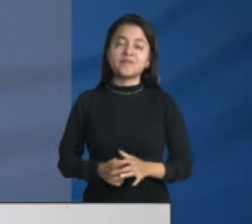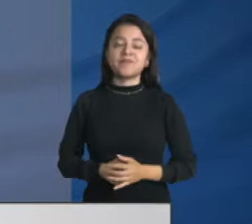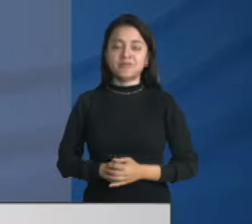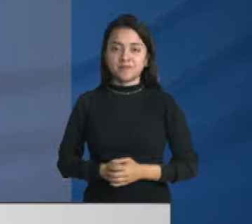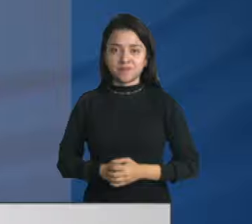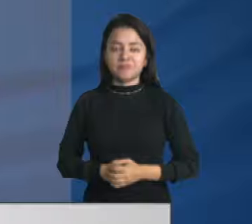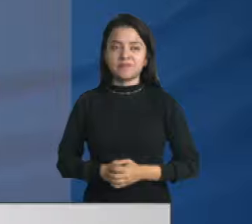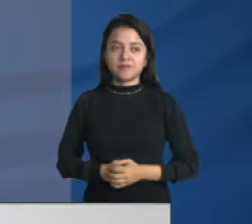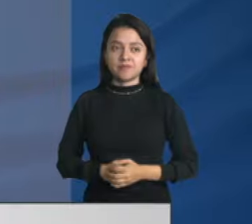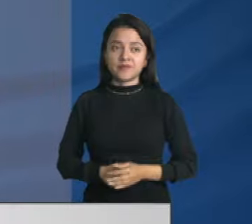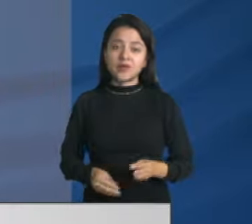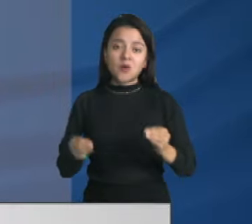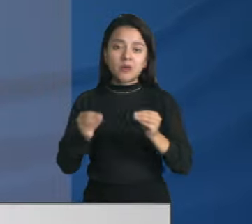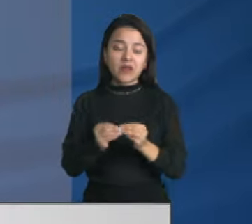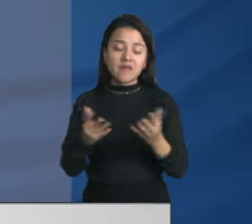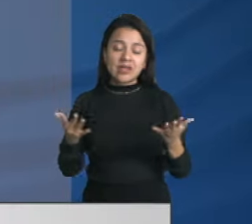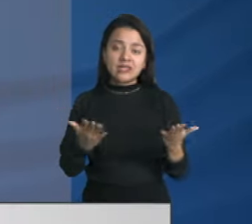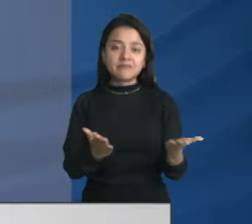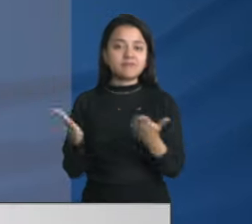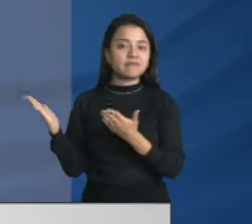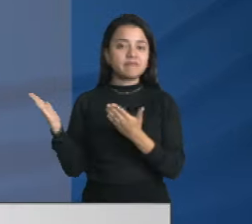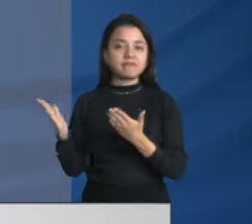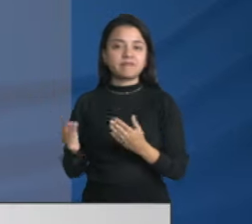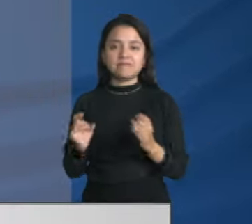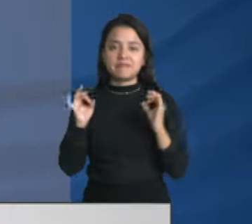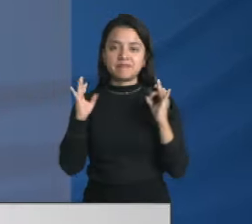fútbol que una vez más terminó empañada.